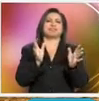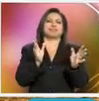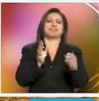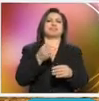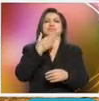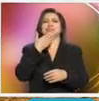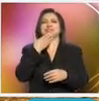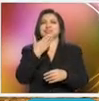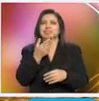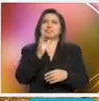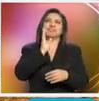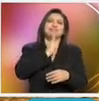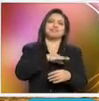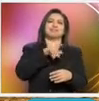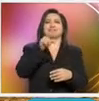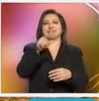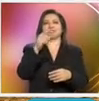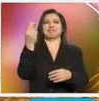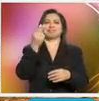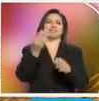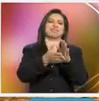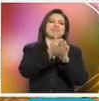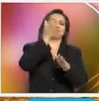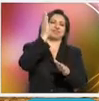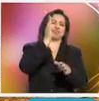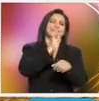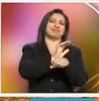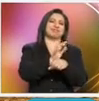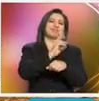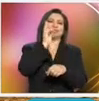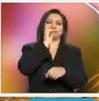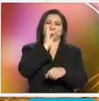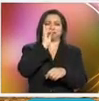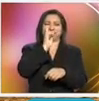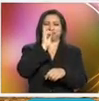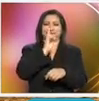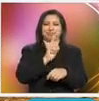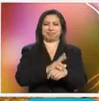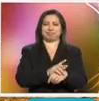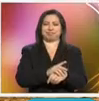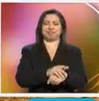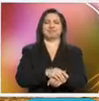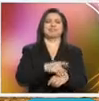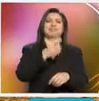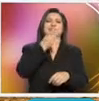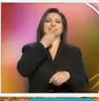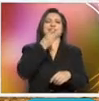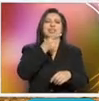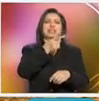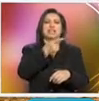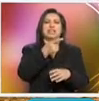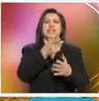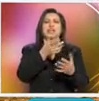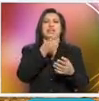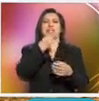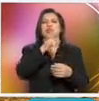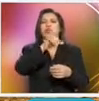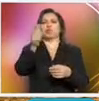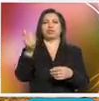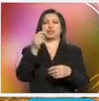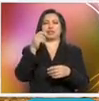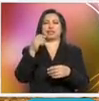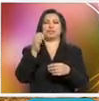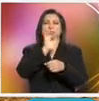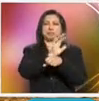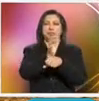lo mejor que hace es no copiarle nada a Tiburón de Steven Spielberg, que era como lo más obvio y lo más fácil,